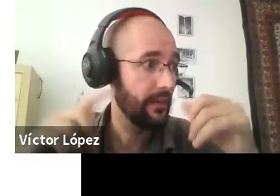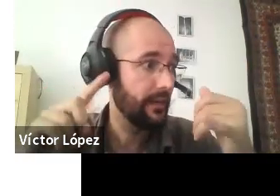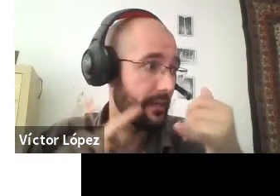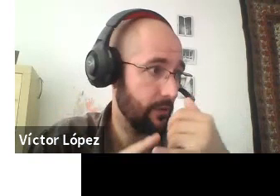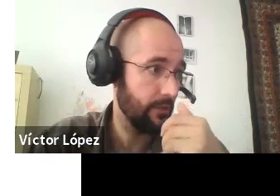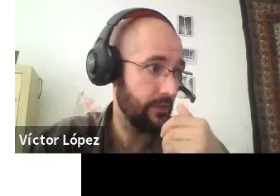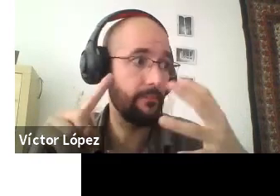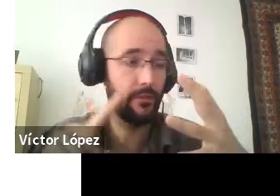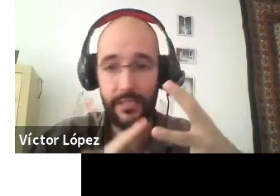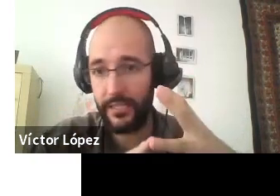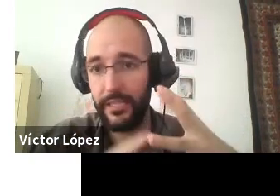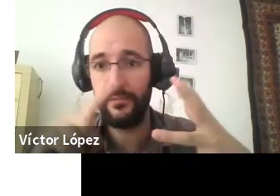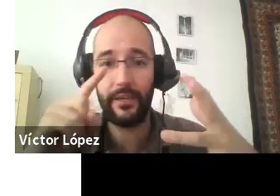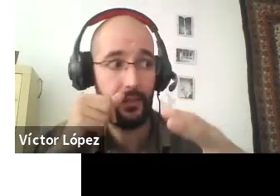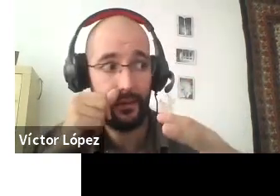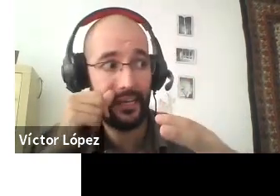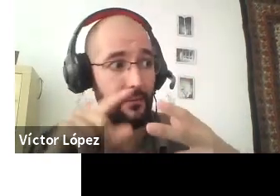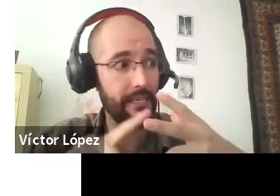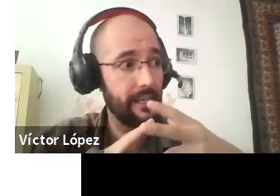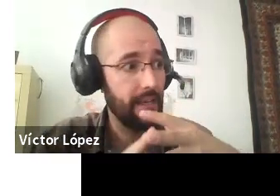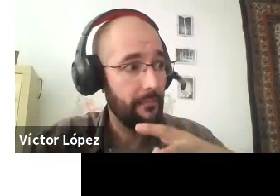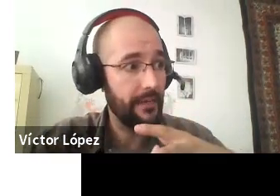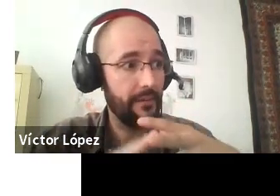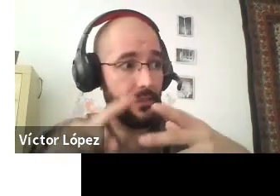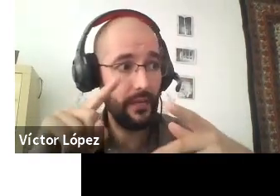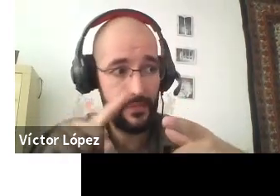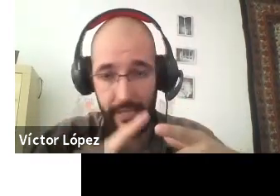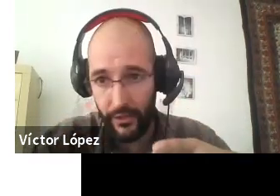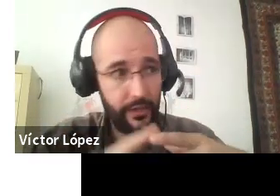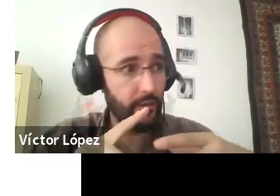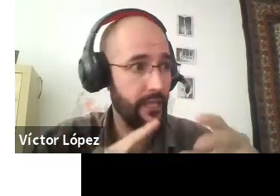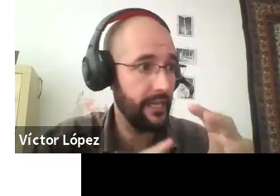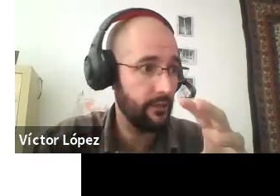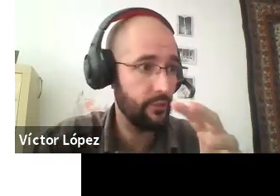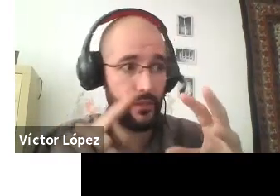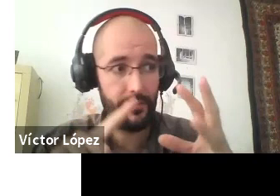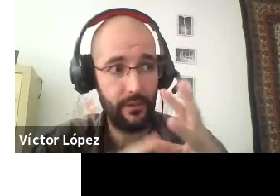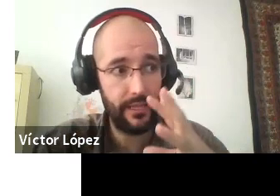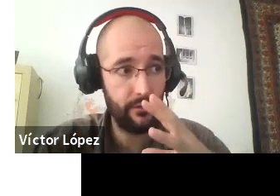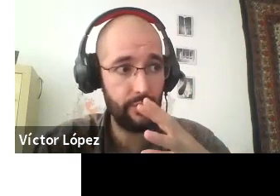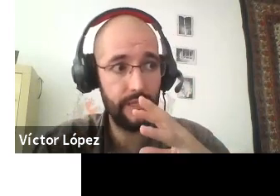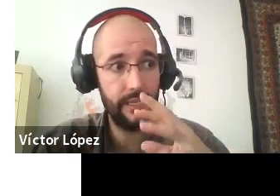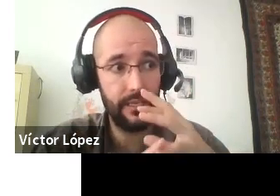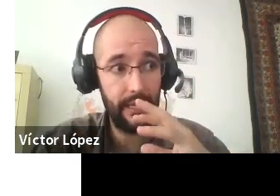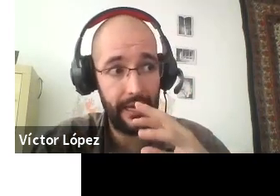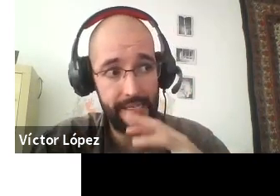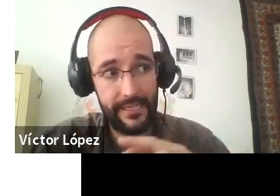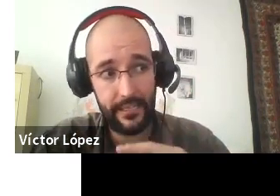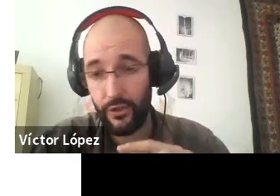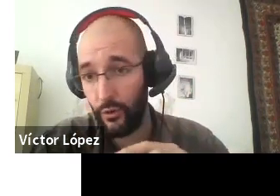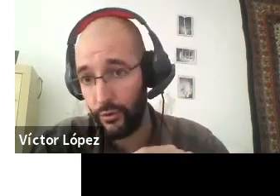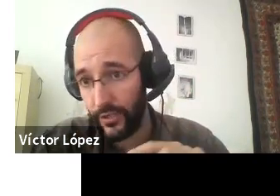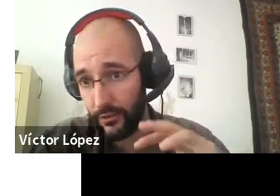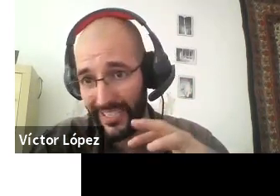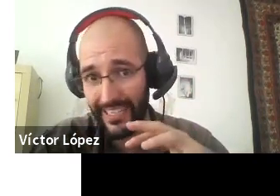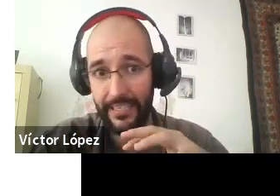indagación, que es formulación de hipótesis, identificación de variables, planificación de la investigación, recogida de datos, procesamiento de datos y análisis de